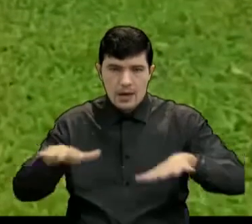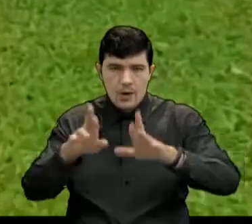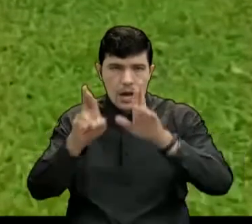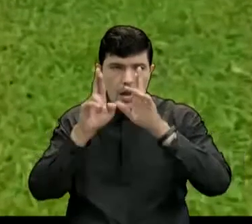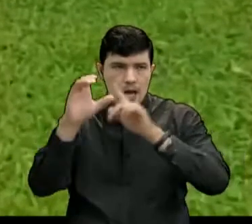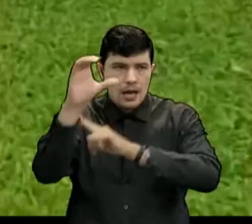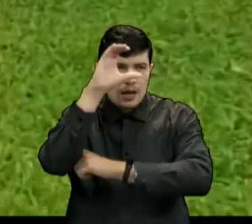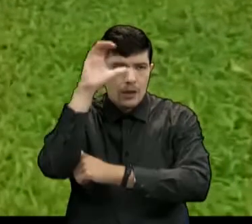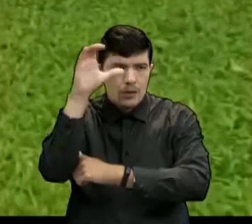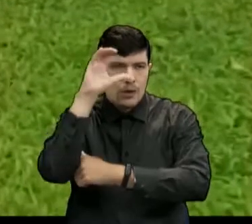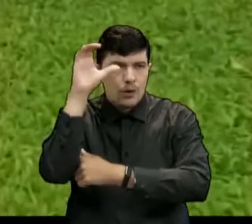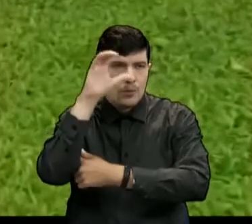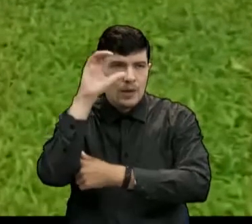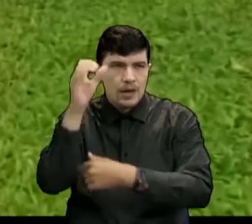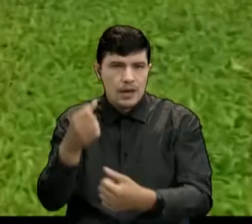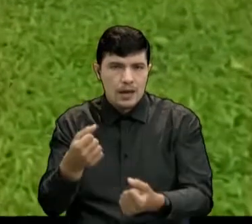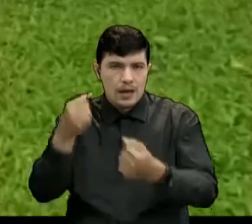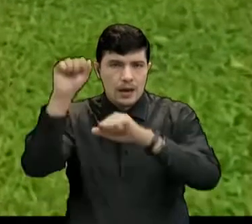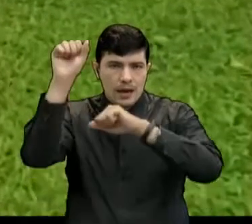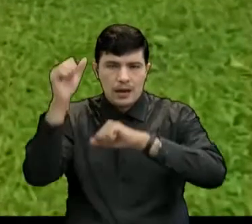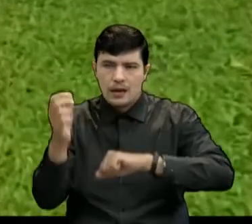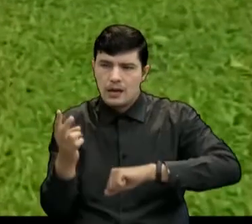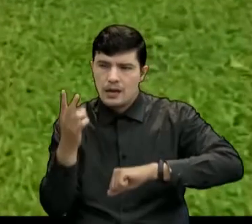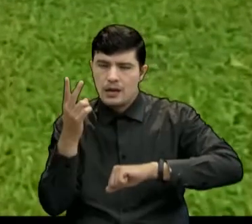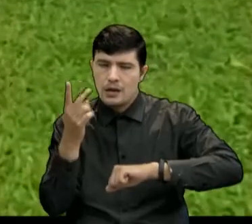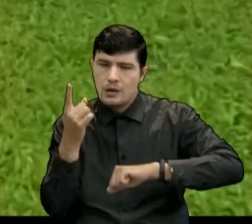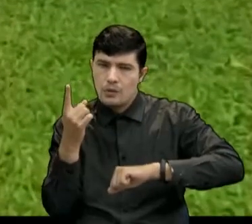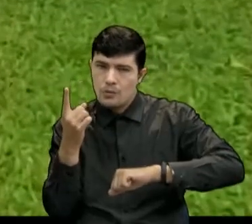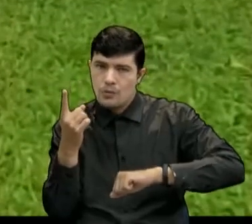que nuestra Colombia gane 1-2-1. 2-1.